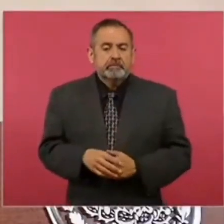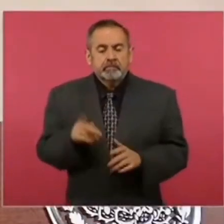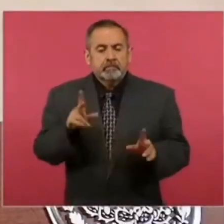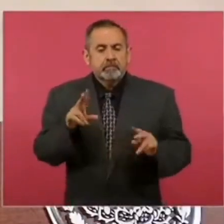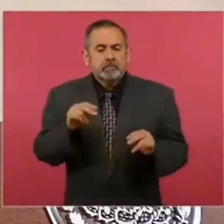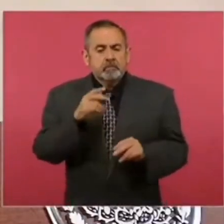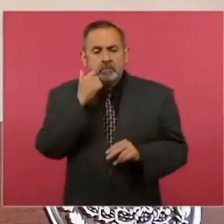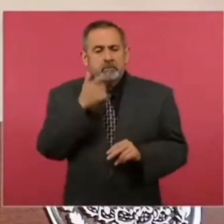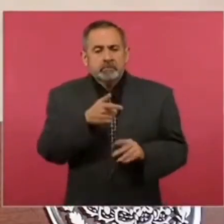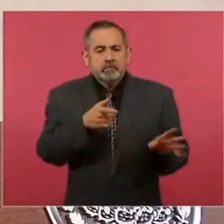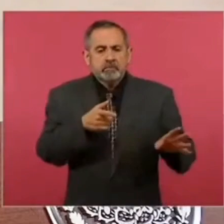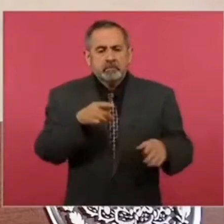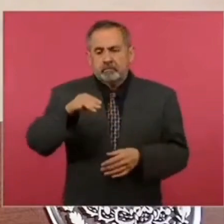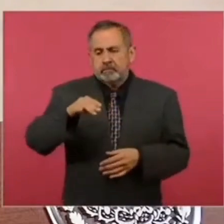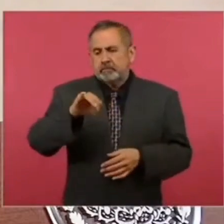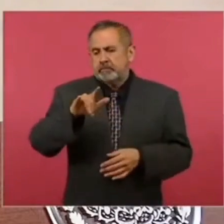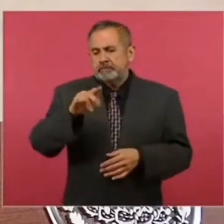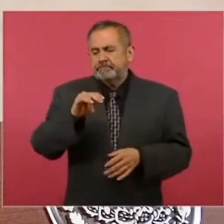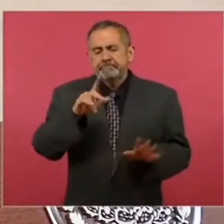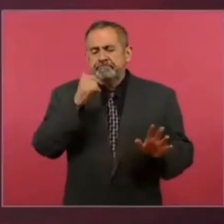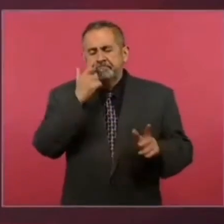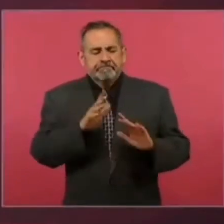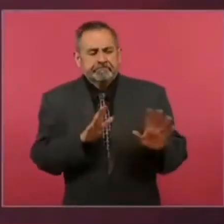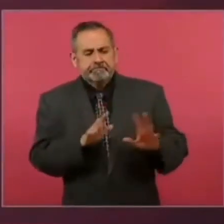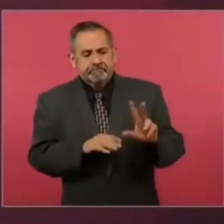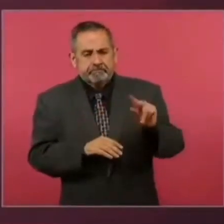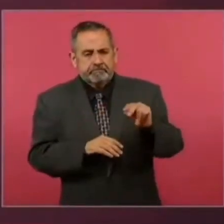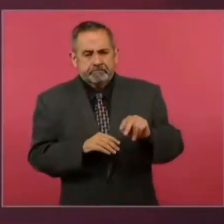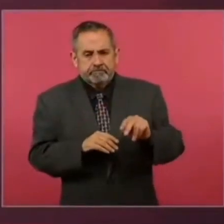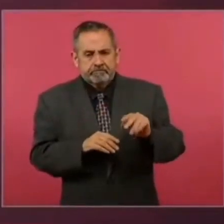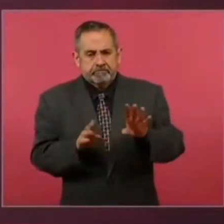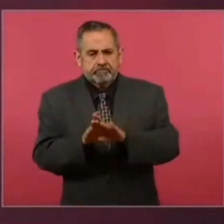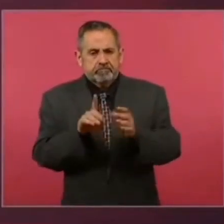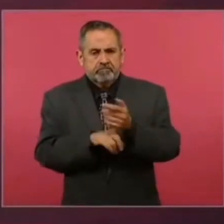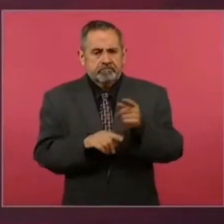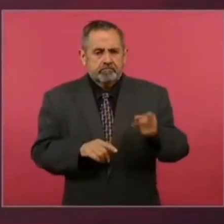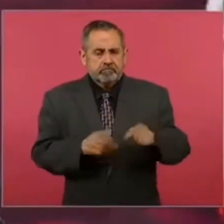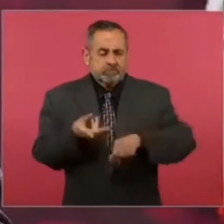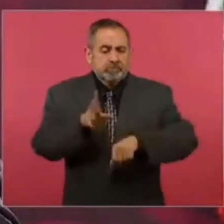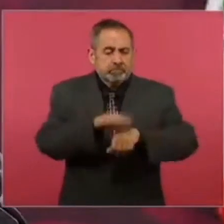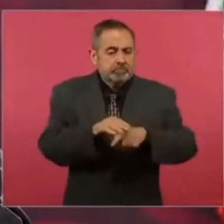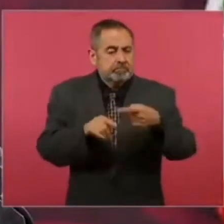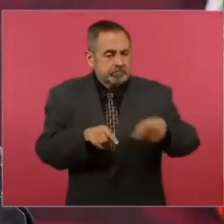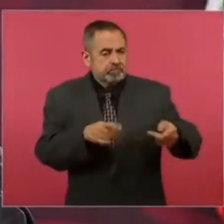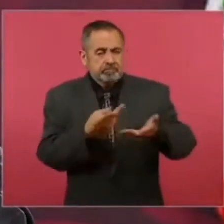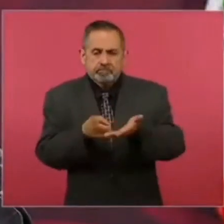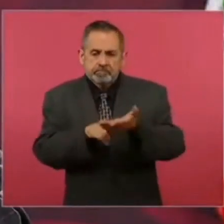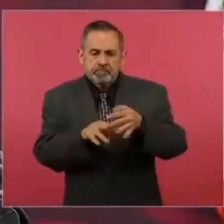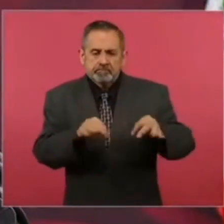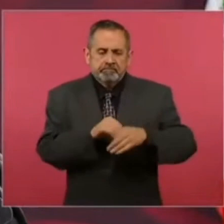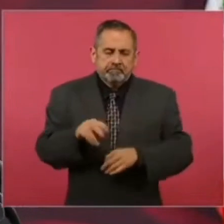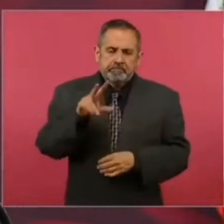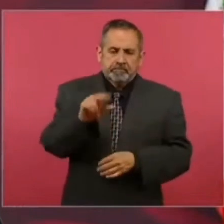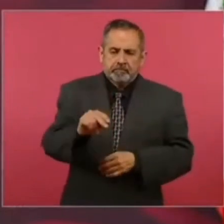Pero no quisieron en Milenio. No le dieron el permiso.